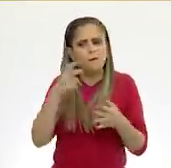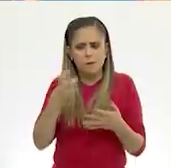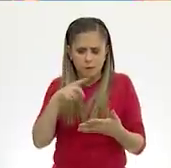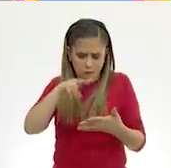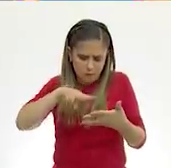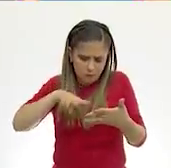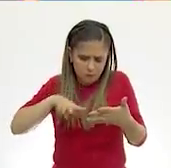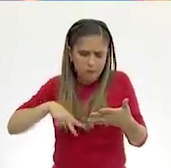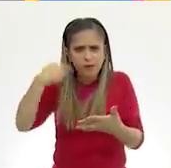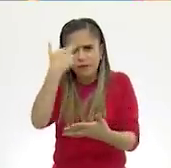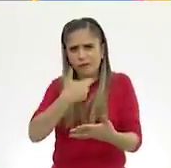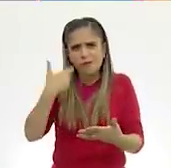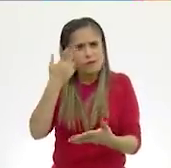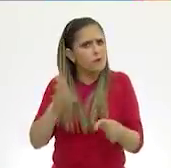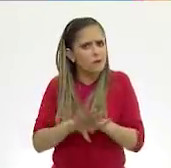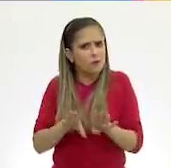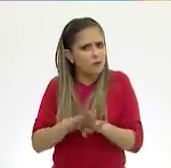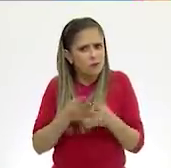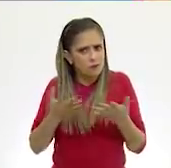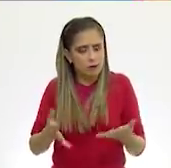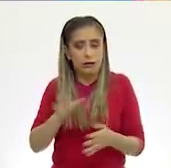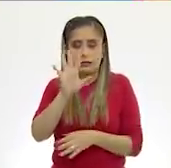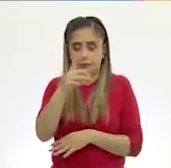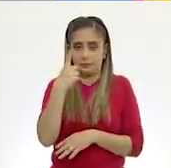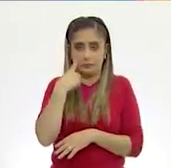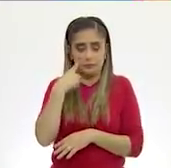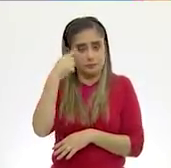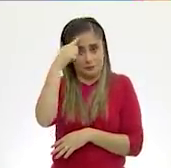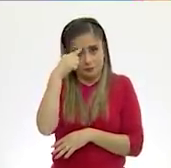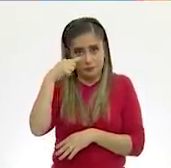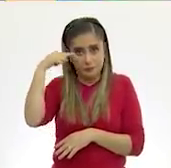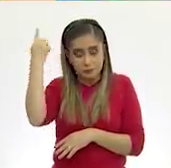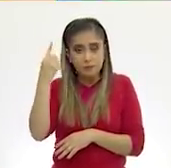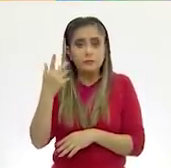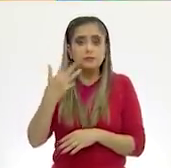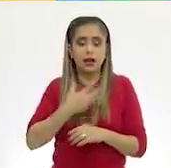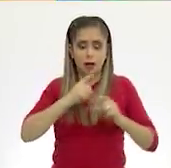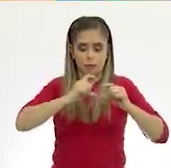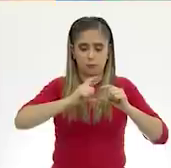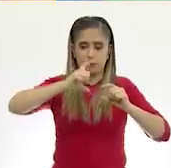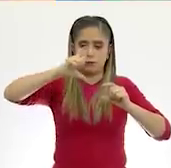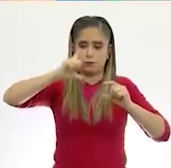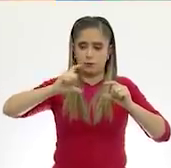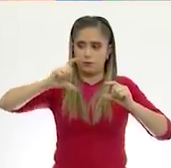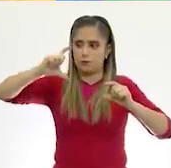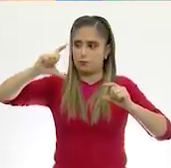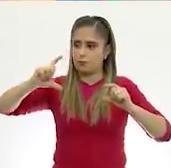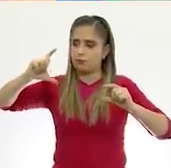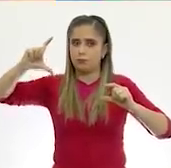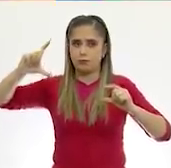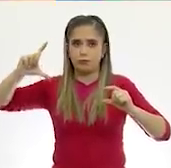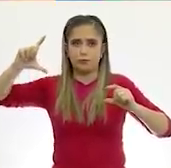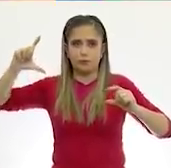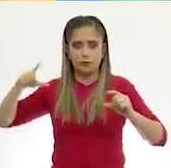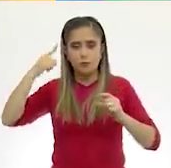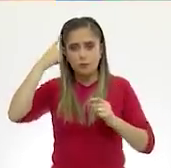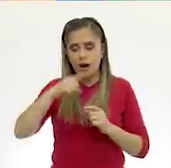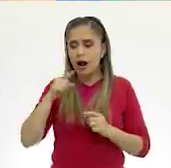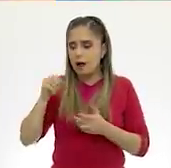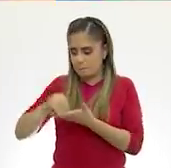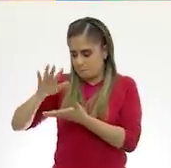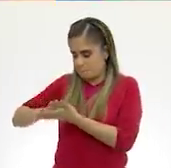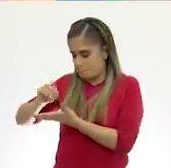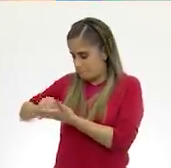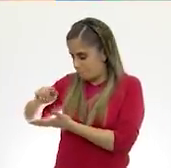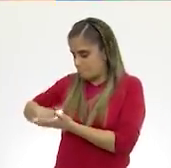análisis? Muy fácil. Utilizan las gráficas como un recurso para contrastar y analizar cada dato